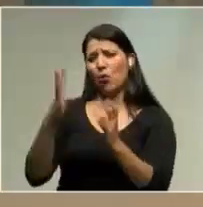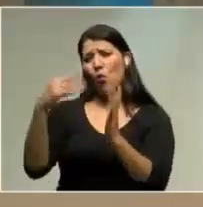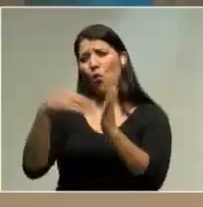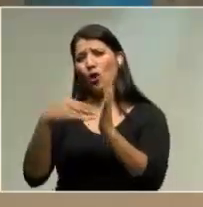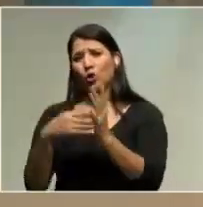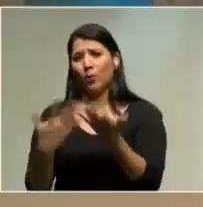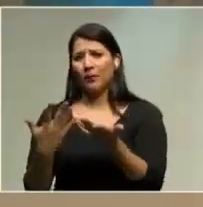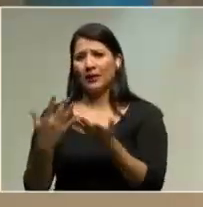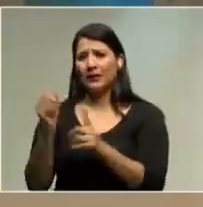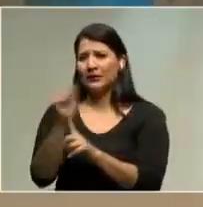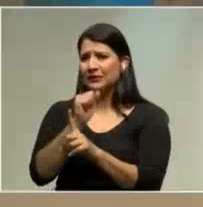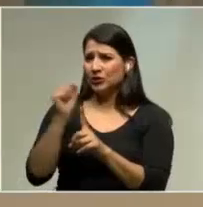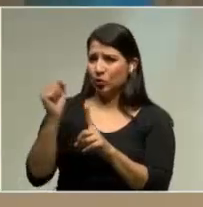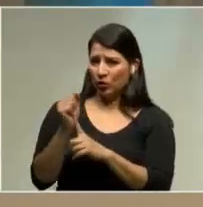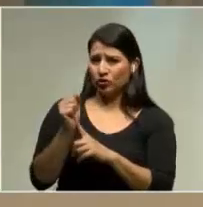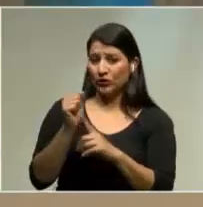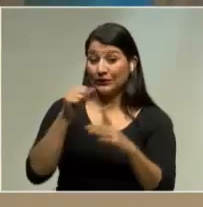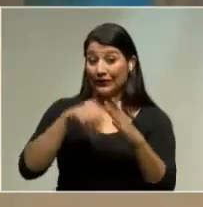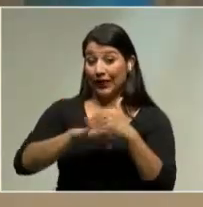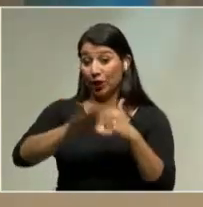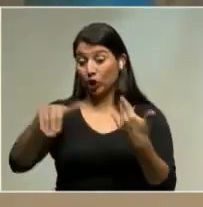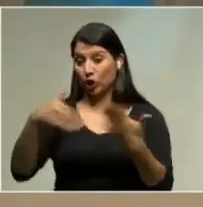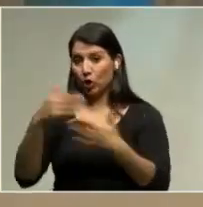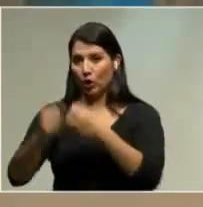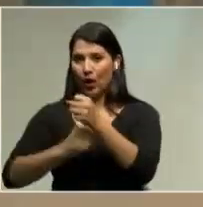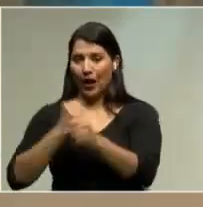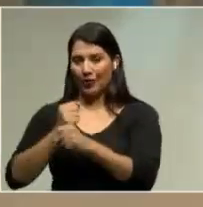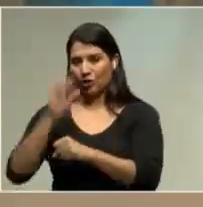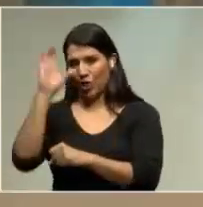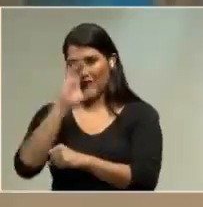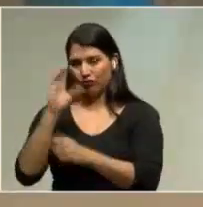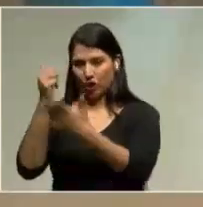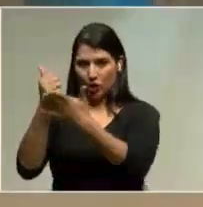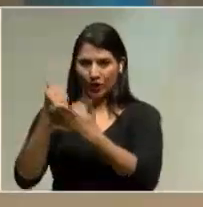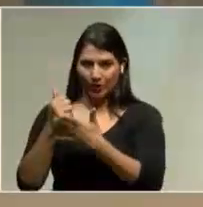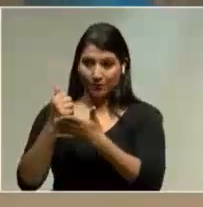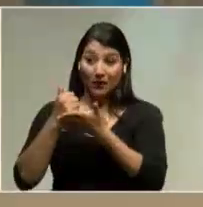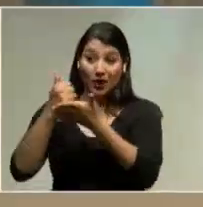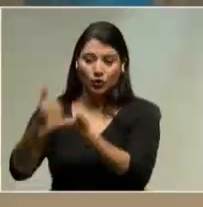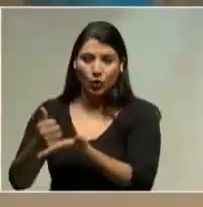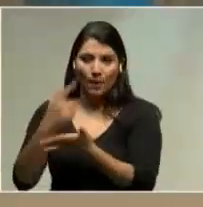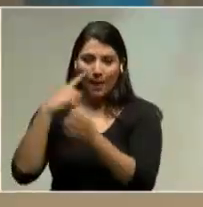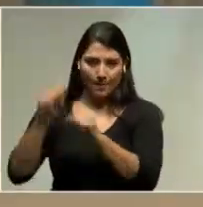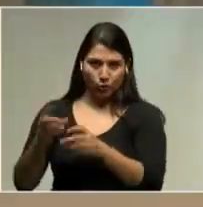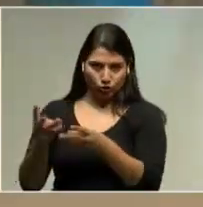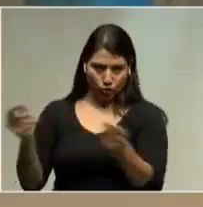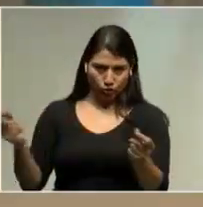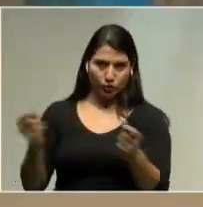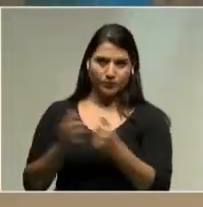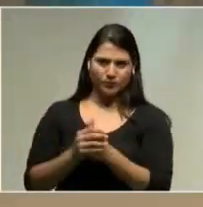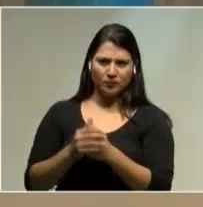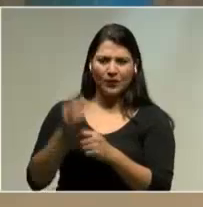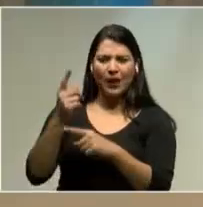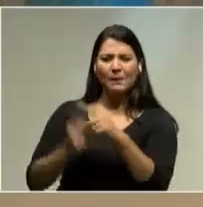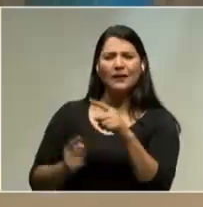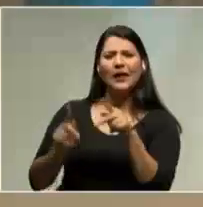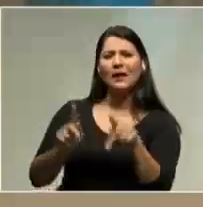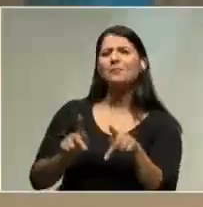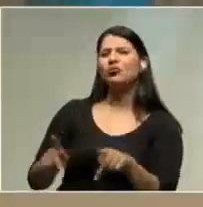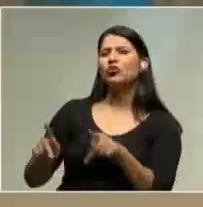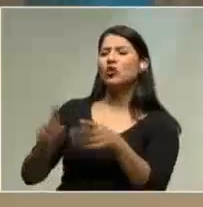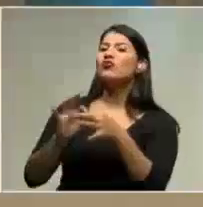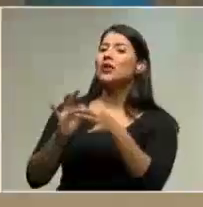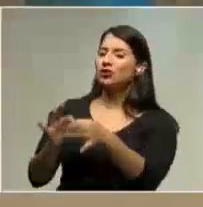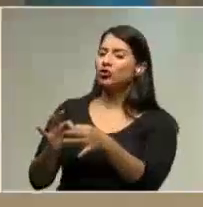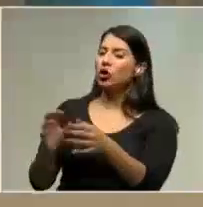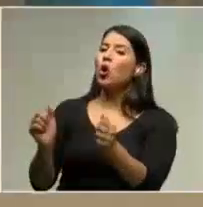todo el año. Y entonces, perfectamente la mitad de esos podrían estar relacionados con problemas muy